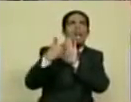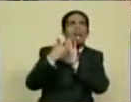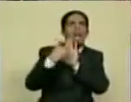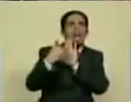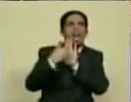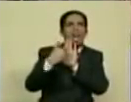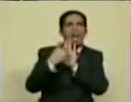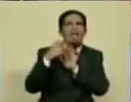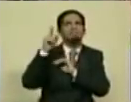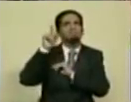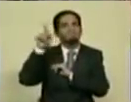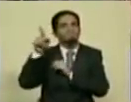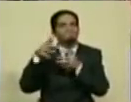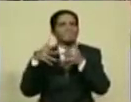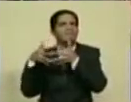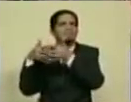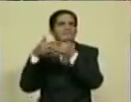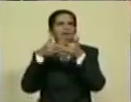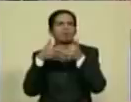de esta magnitud,